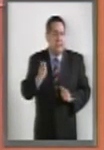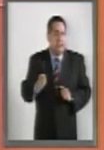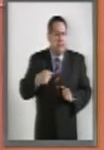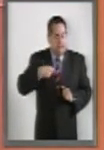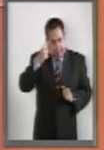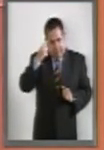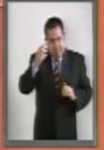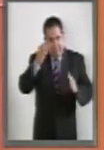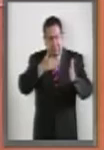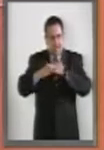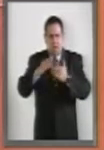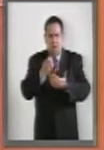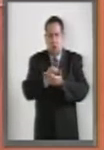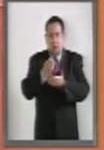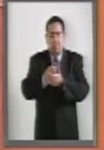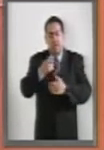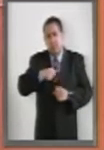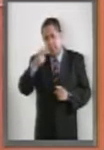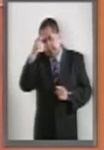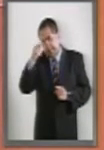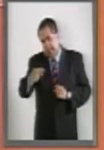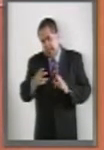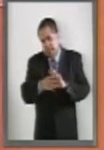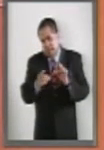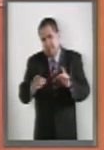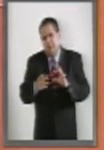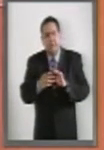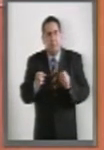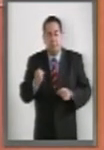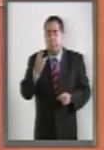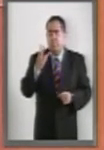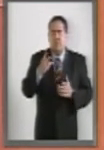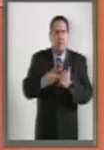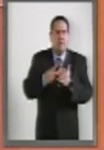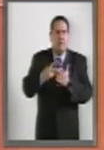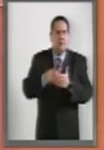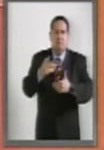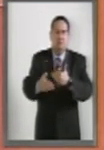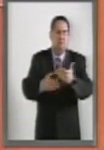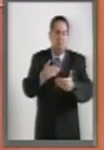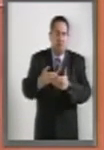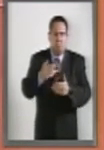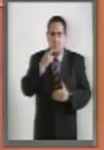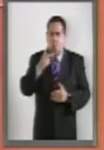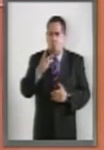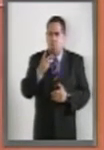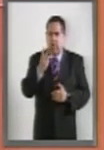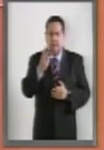el crecimiento de la economía mexicana fue 3.5 veces mayor que el